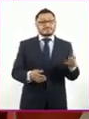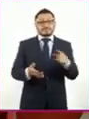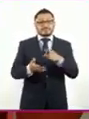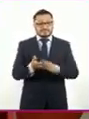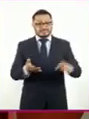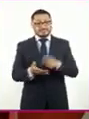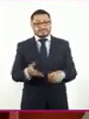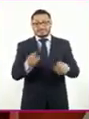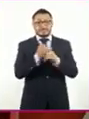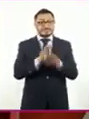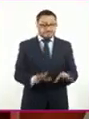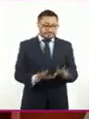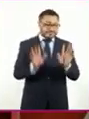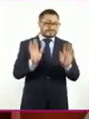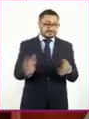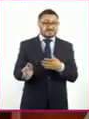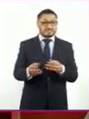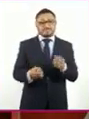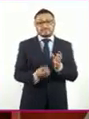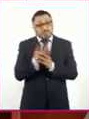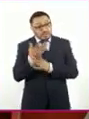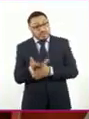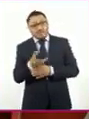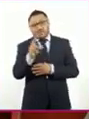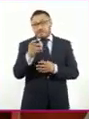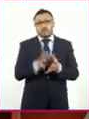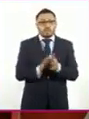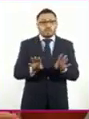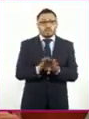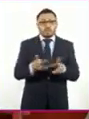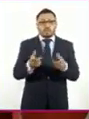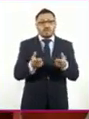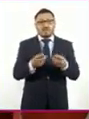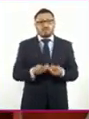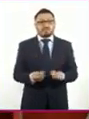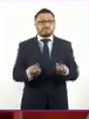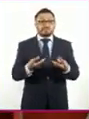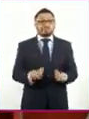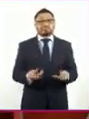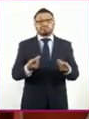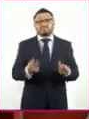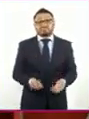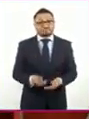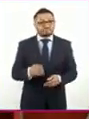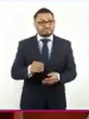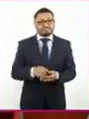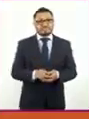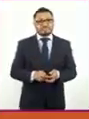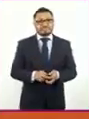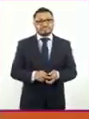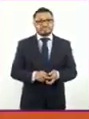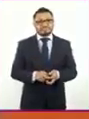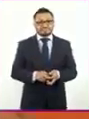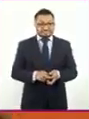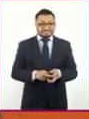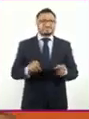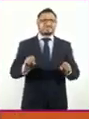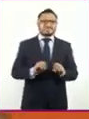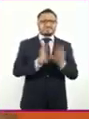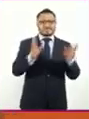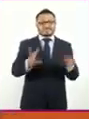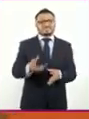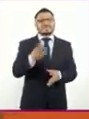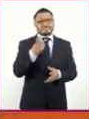con toda la información actualizada y no gastar más de lo necesario. ¡Claro! En